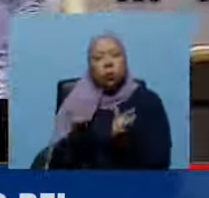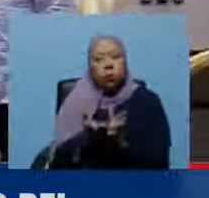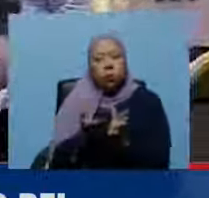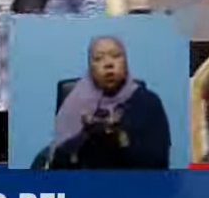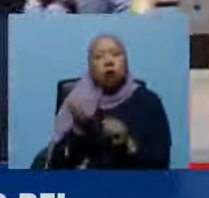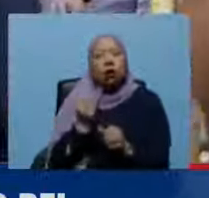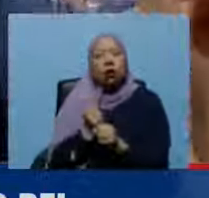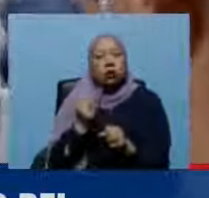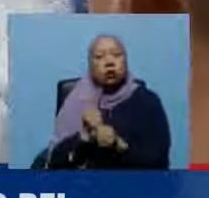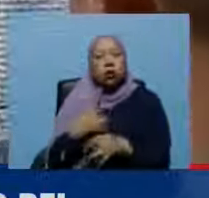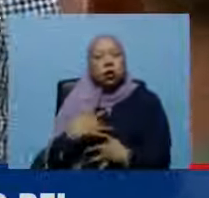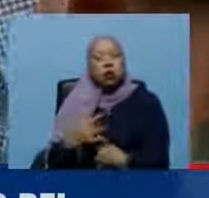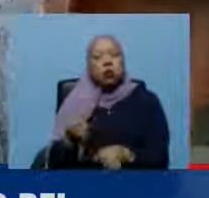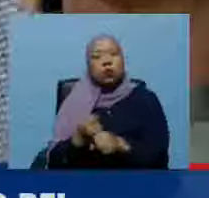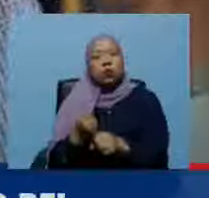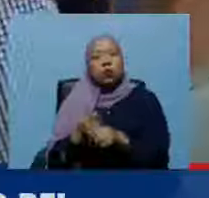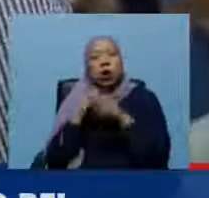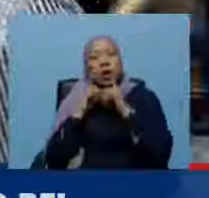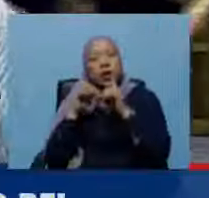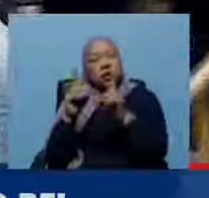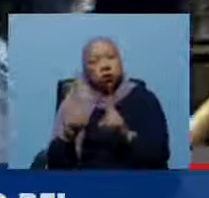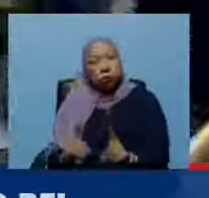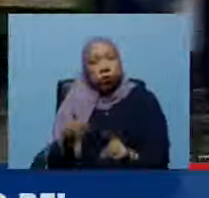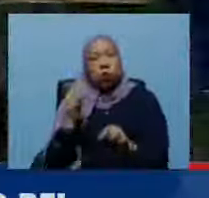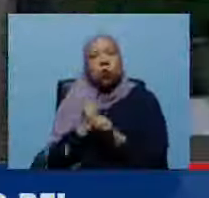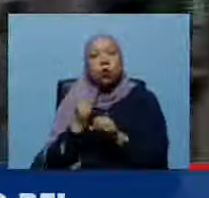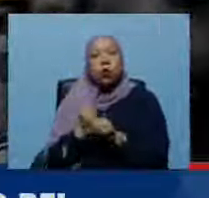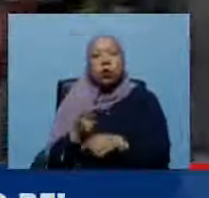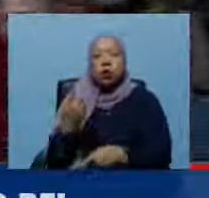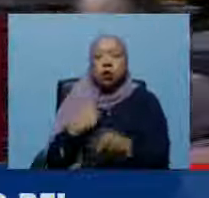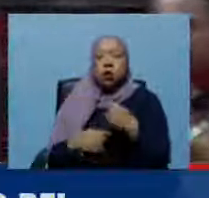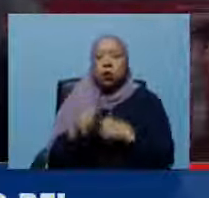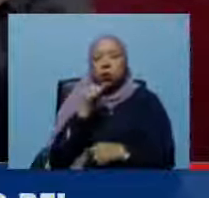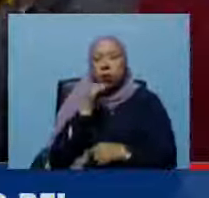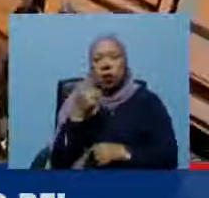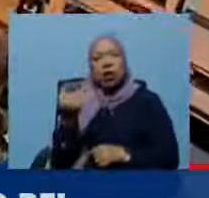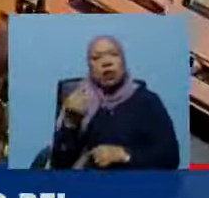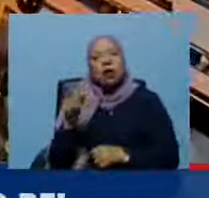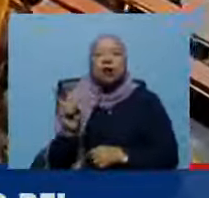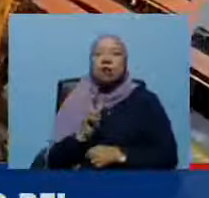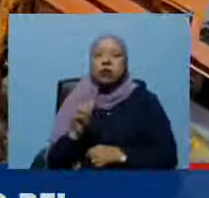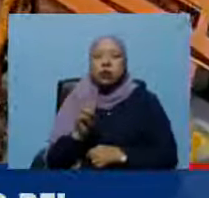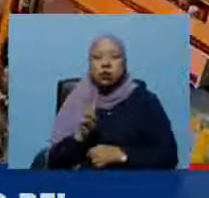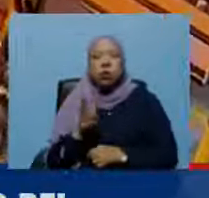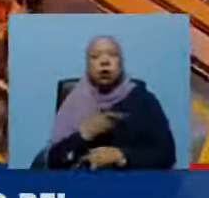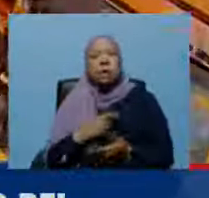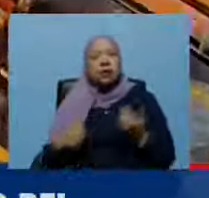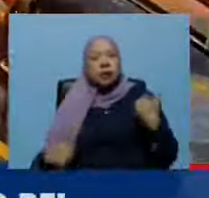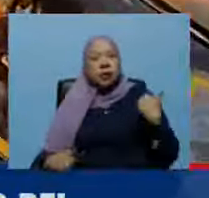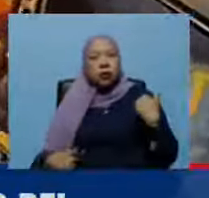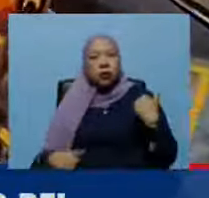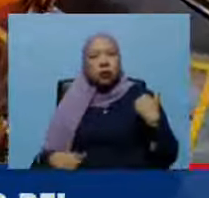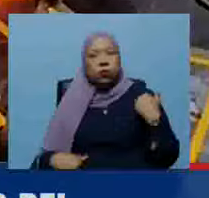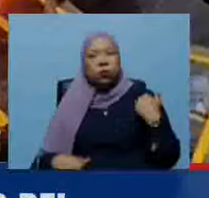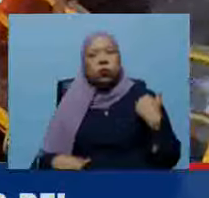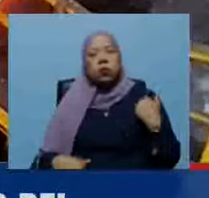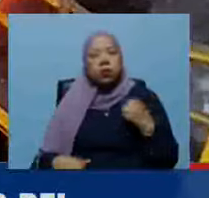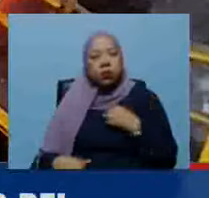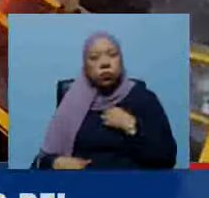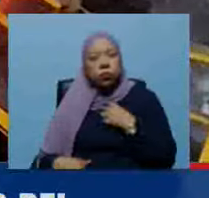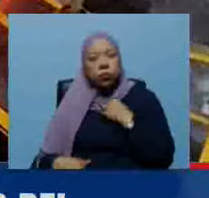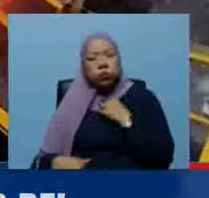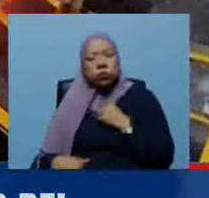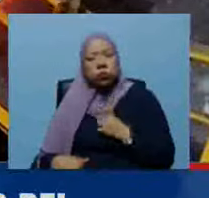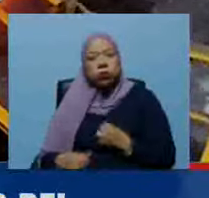obrera interviene en la toma de decisiones e interviene también en la economía nacional. Presidente. Bueno, seguimos para allá